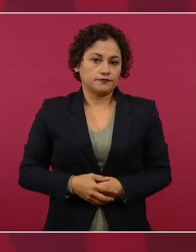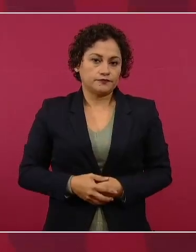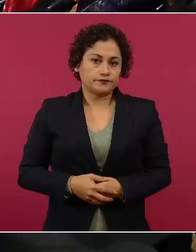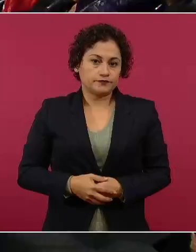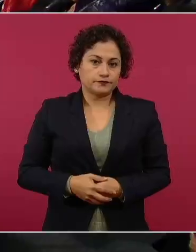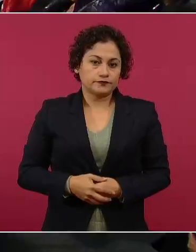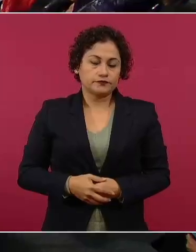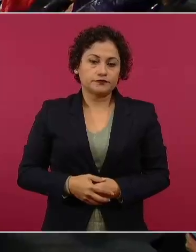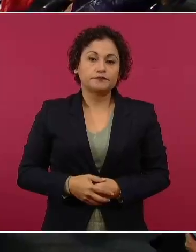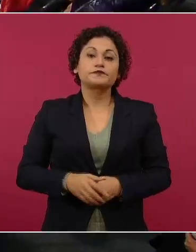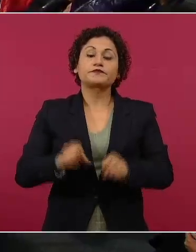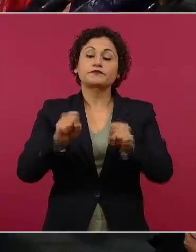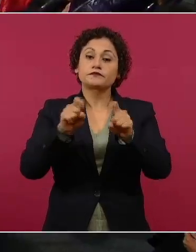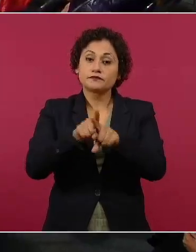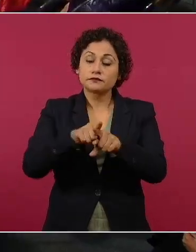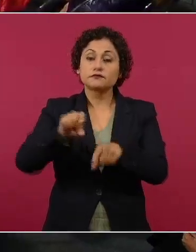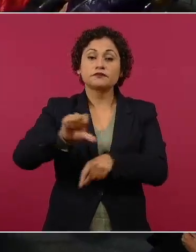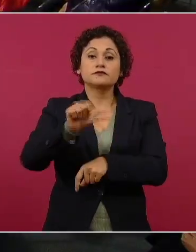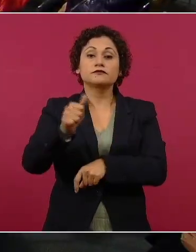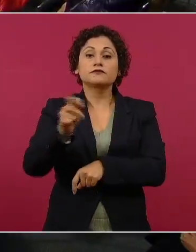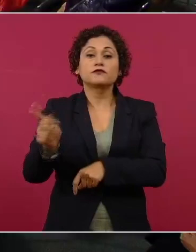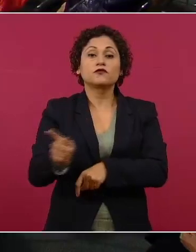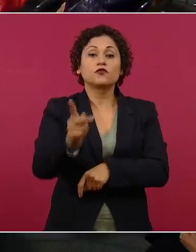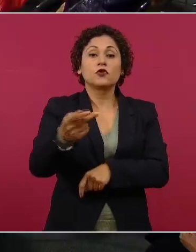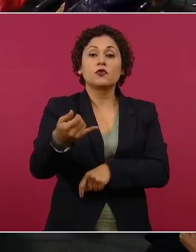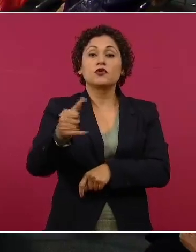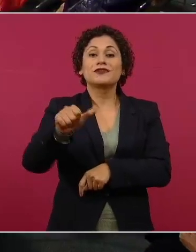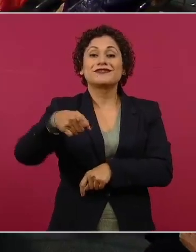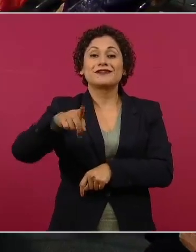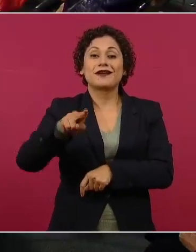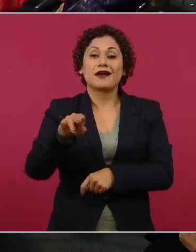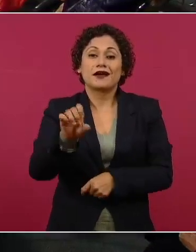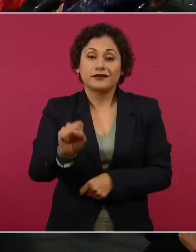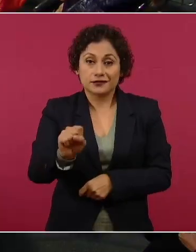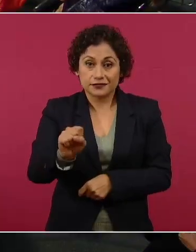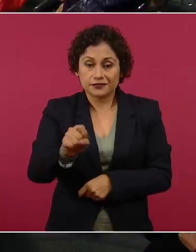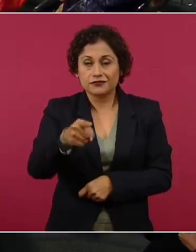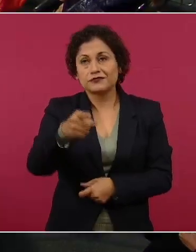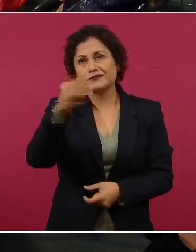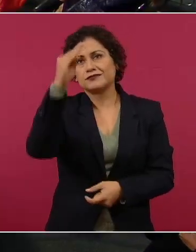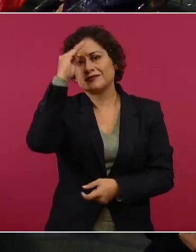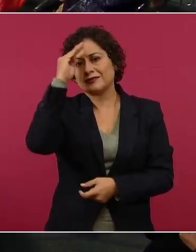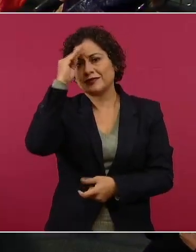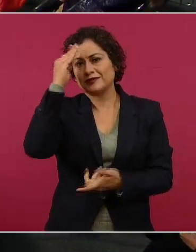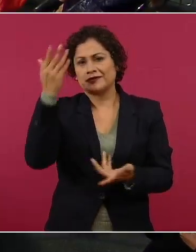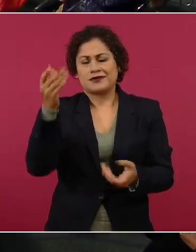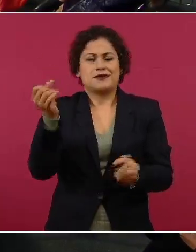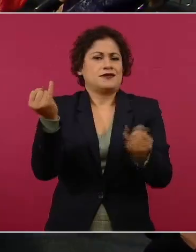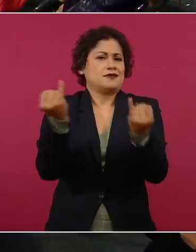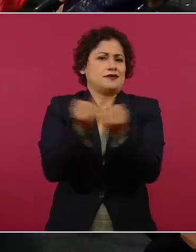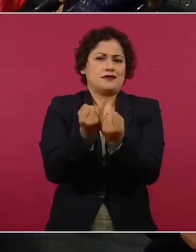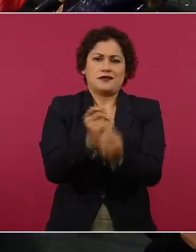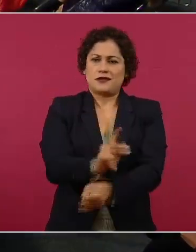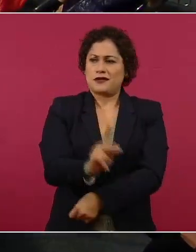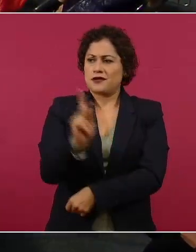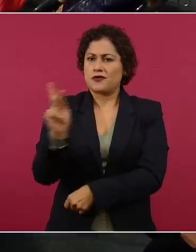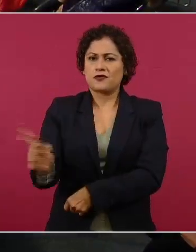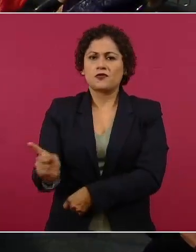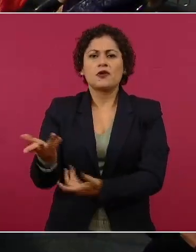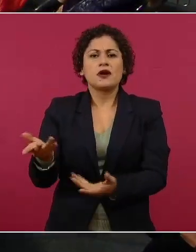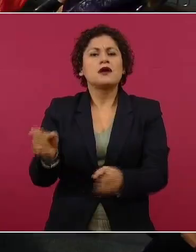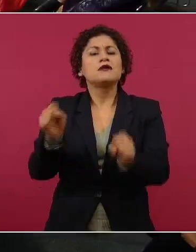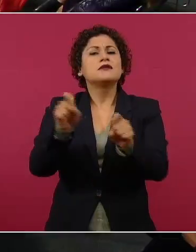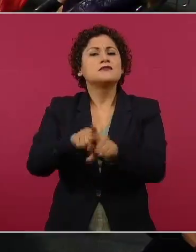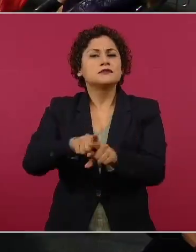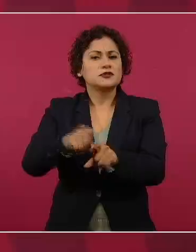El agua para los pueblos yaquis, imagínense. Lo mismo, el general